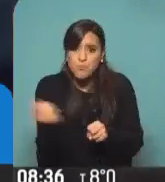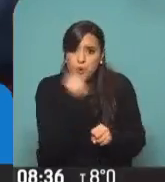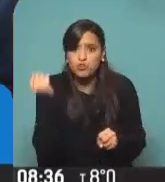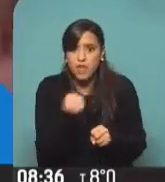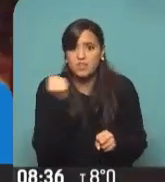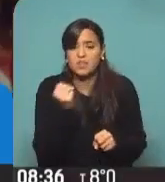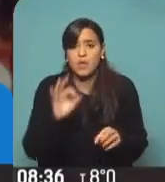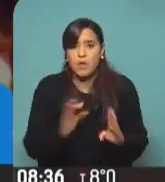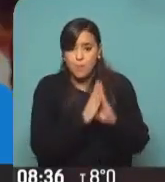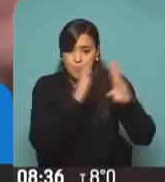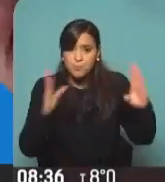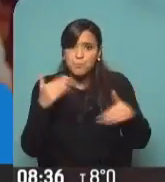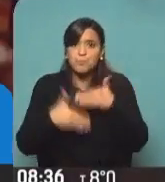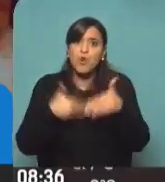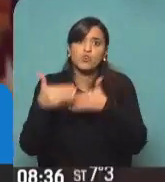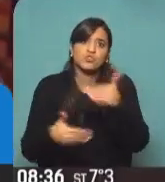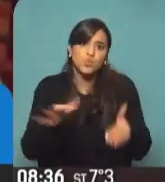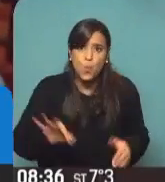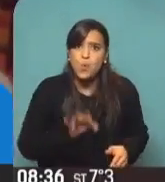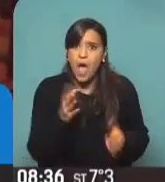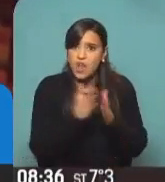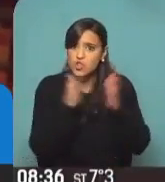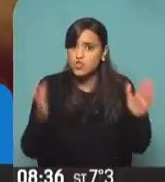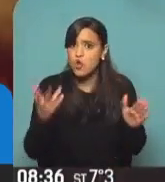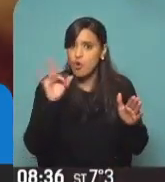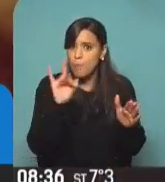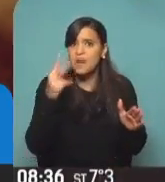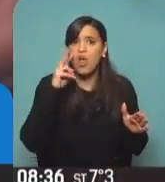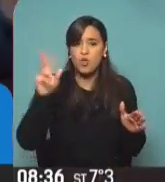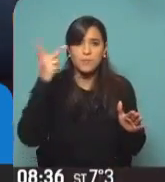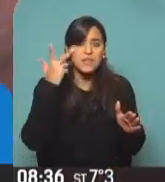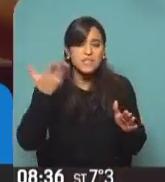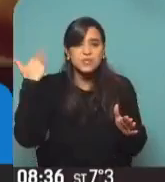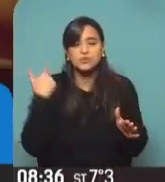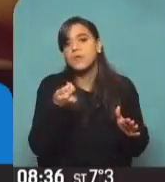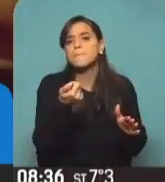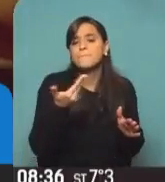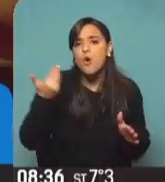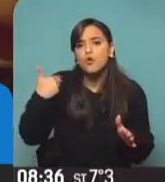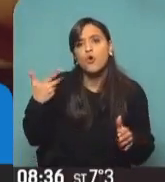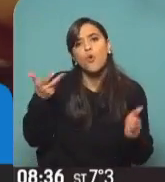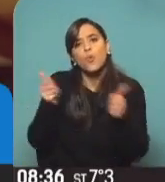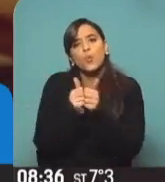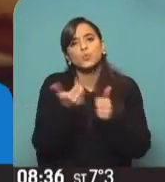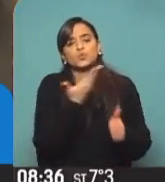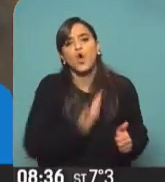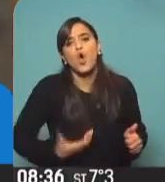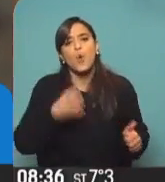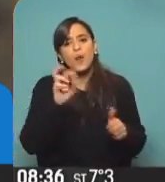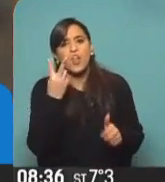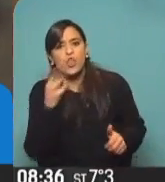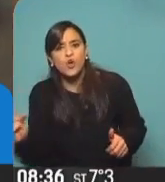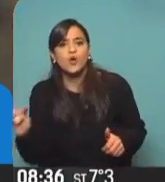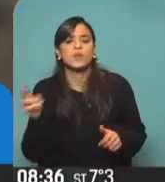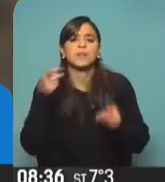este proceso de un año pasado complicado como el que tuvimos el 2018 hace unos días yo junto con el vicegobernador y el